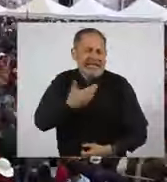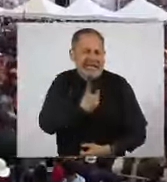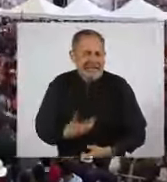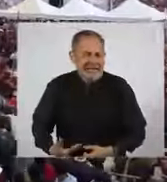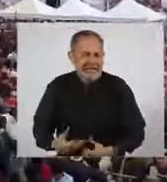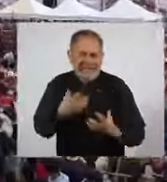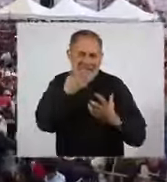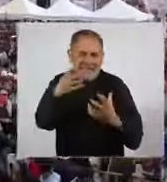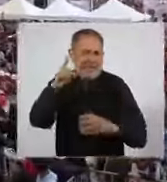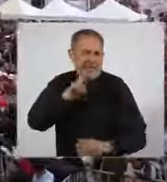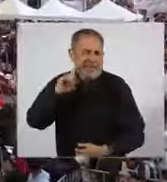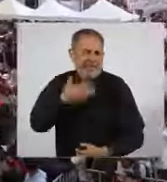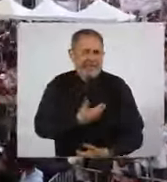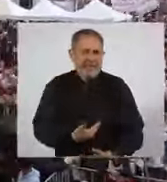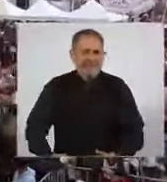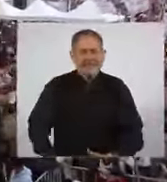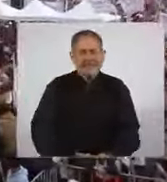¡Presidenta!